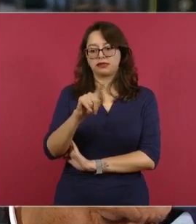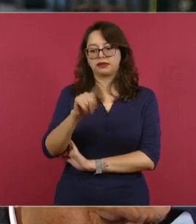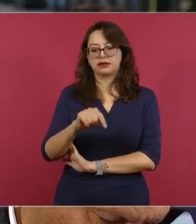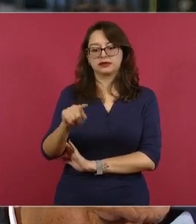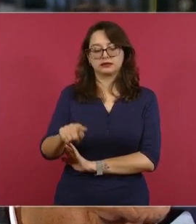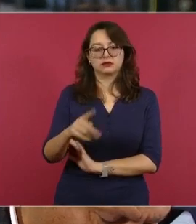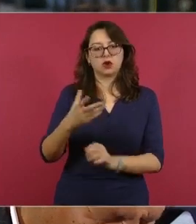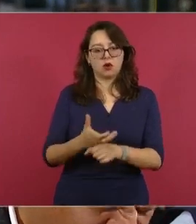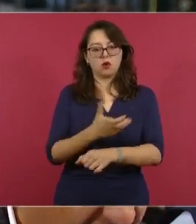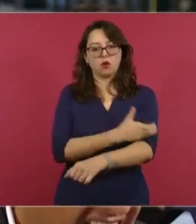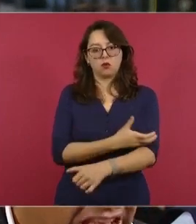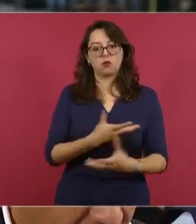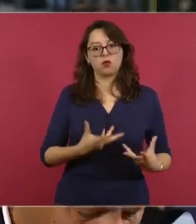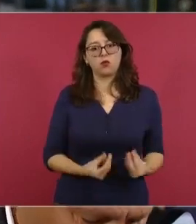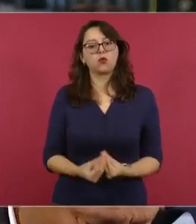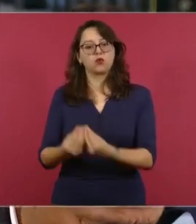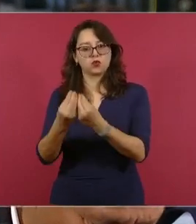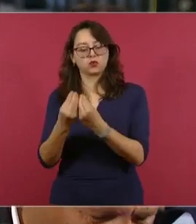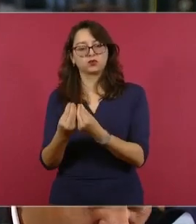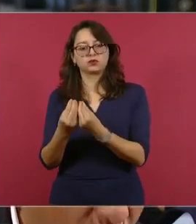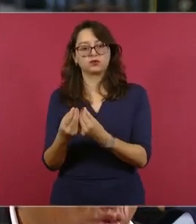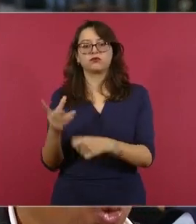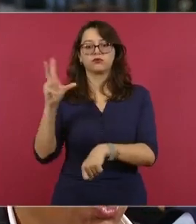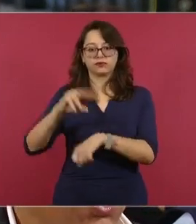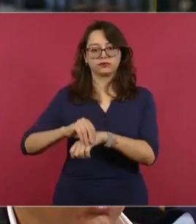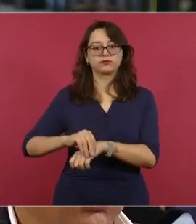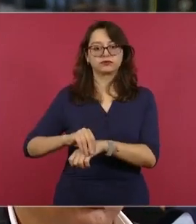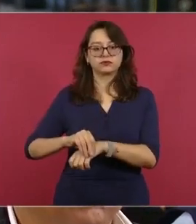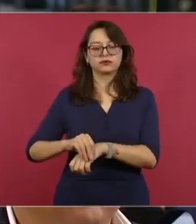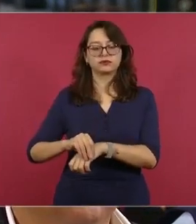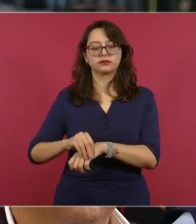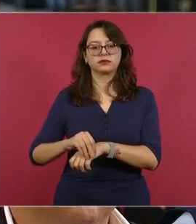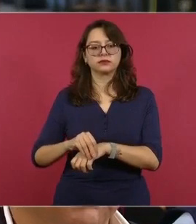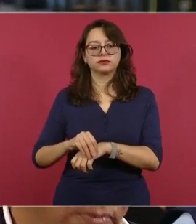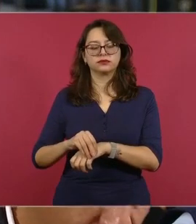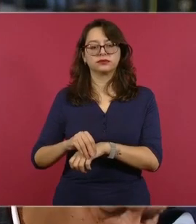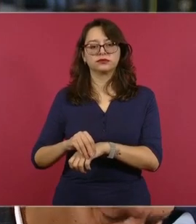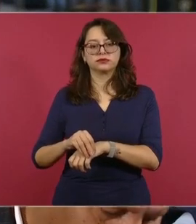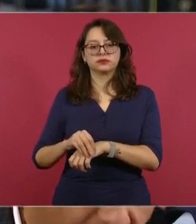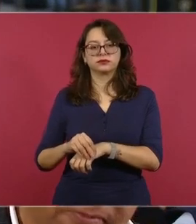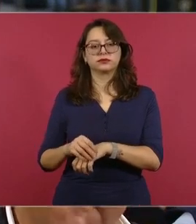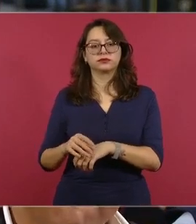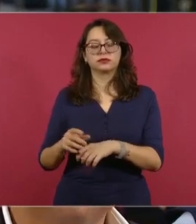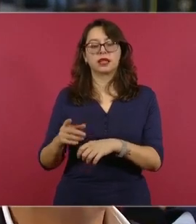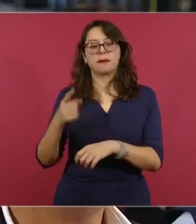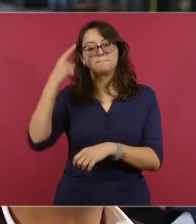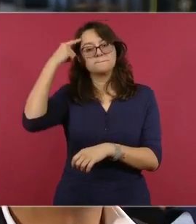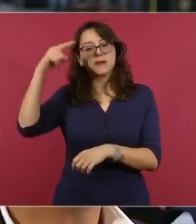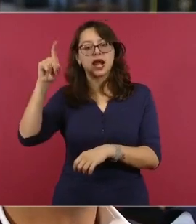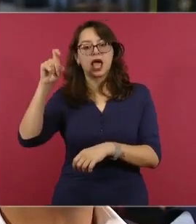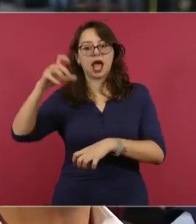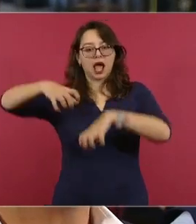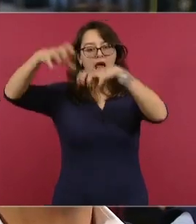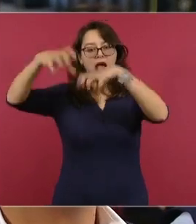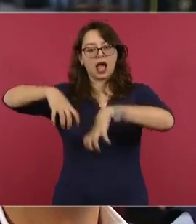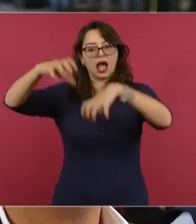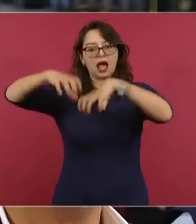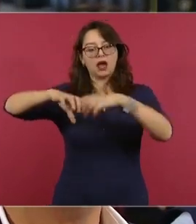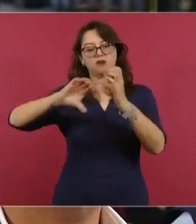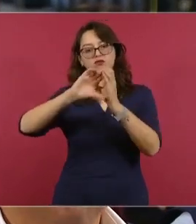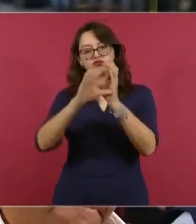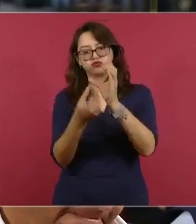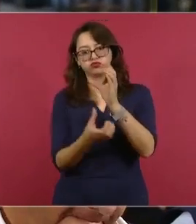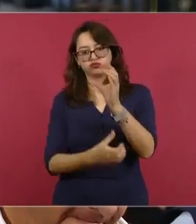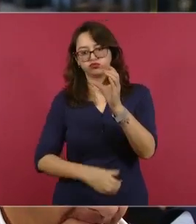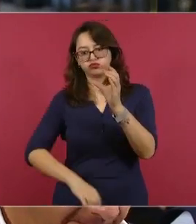también autorización que usted había dado en fecha anterior del drenaje pluvial, nos comentó que era